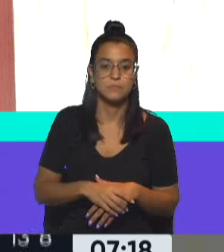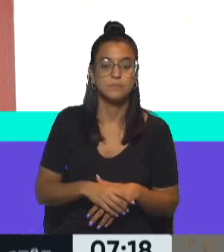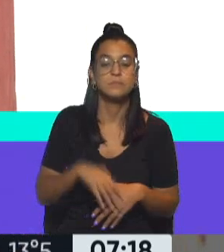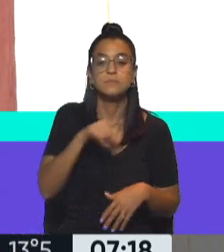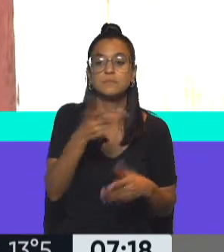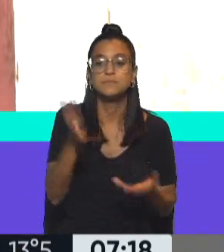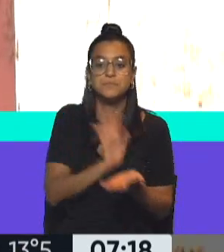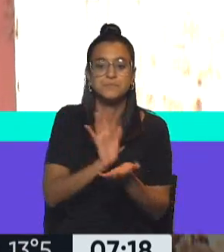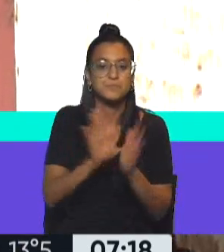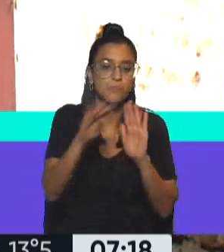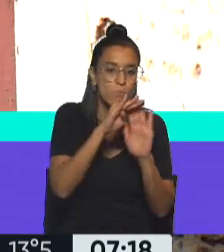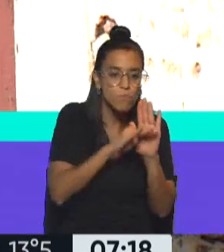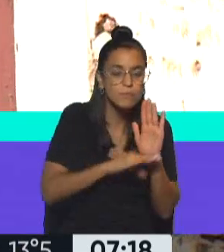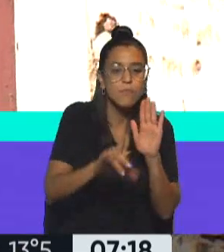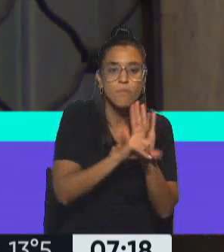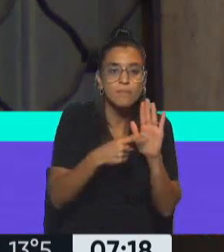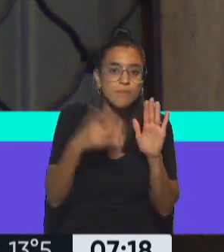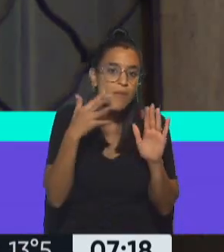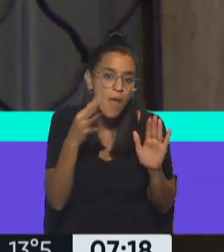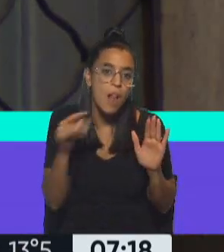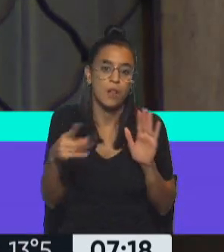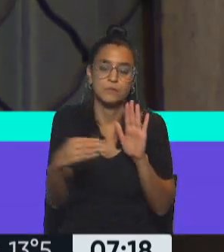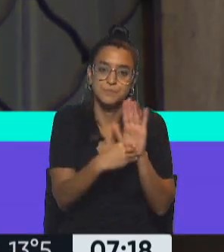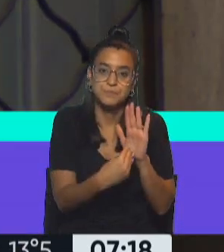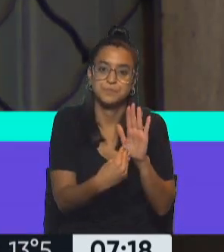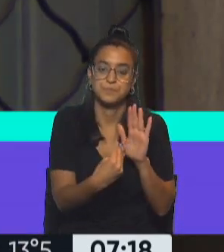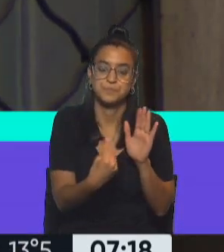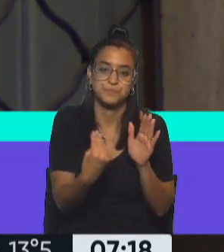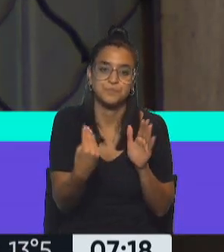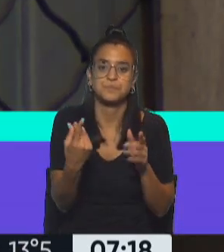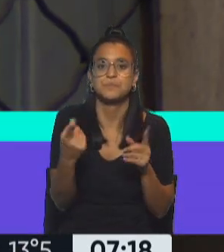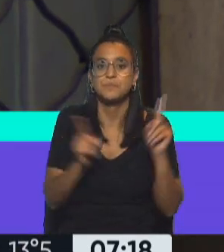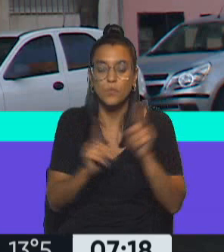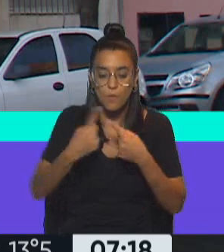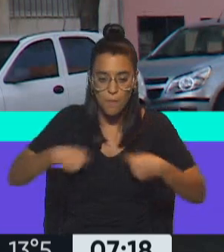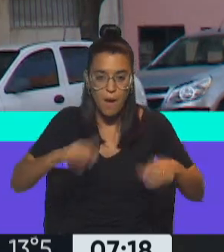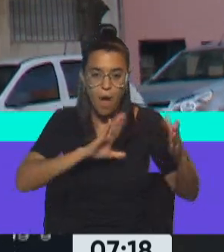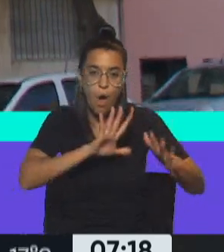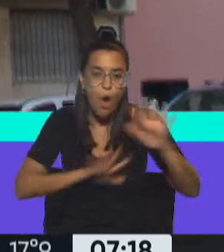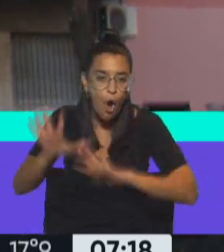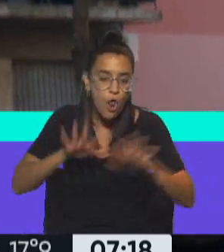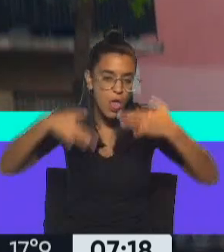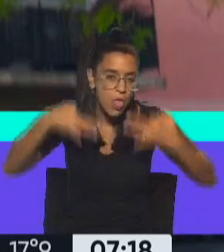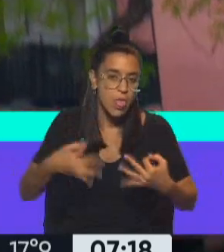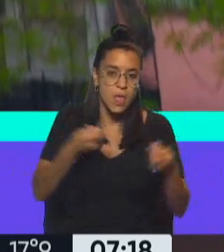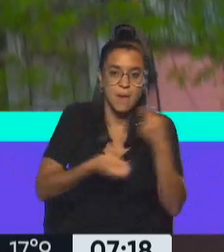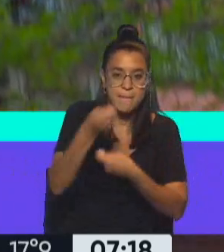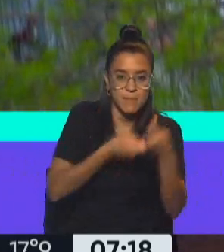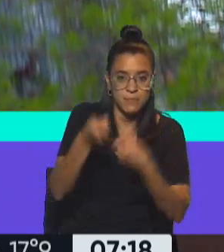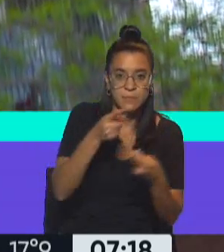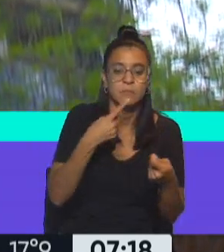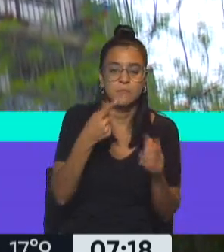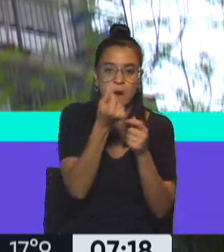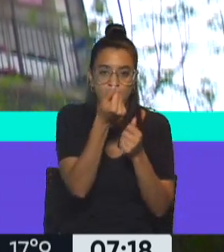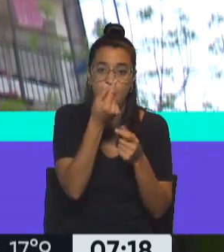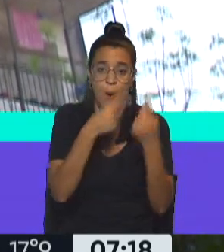generar algún tipo de normativa que establezca algunos criterios para ordenar el mercado en términos de precios a la hora de